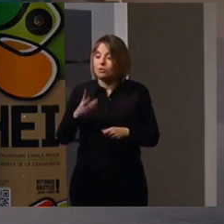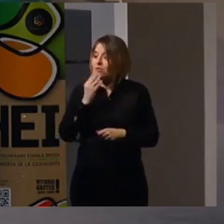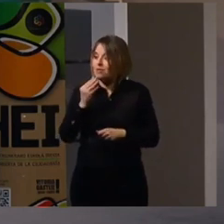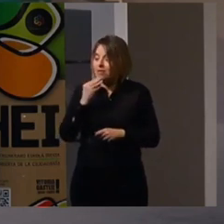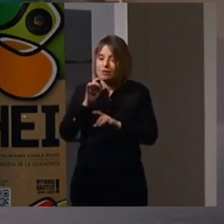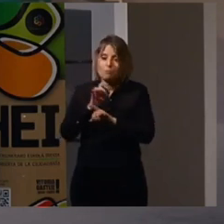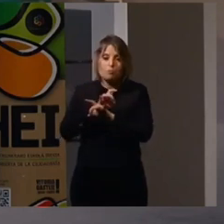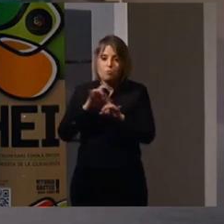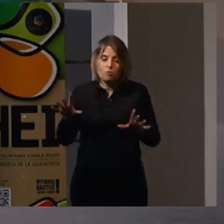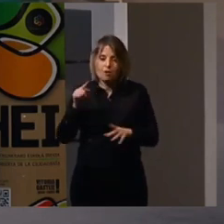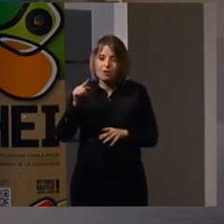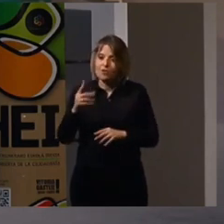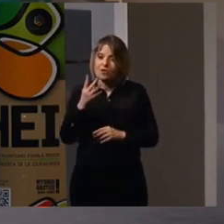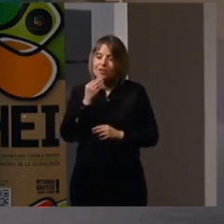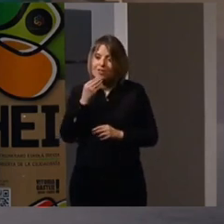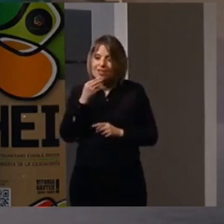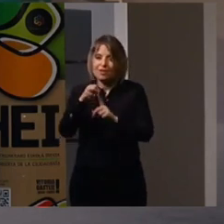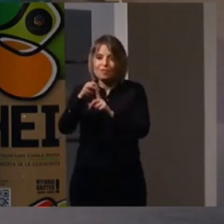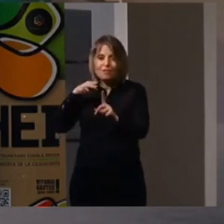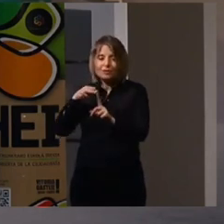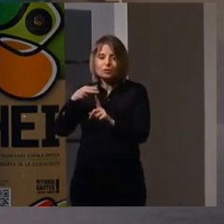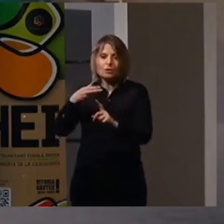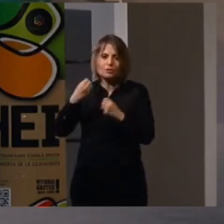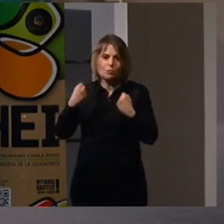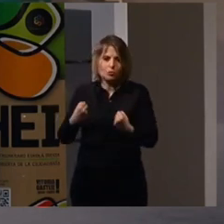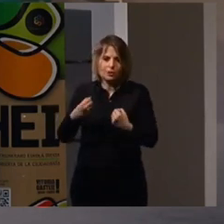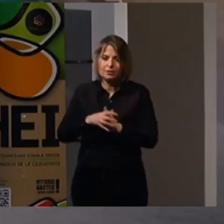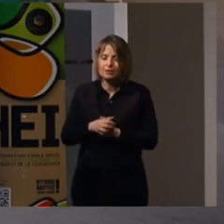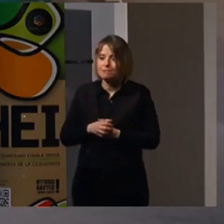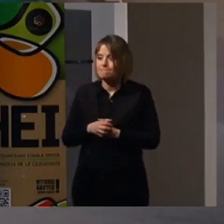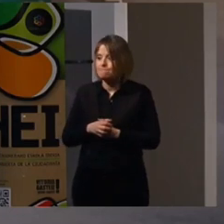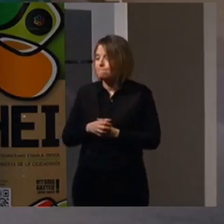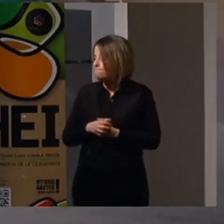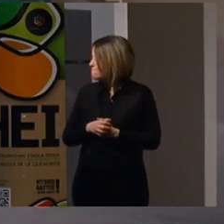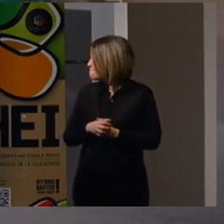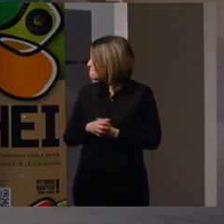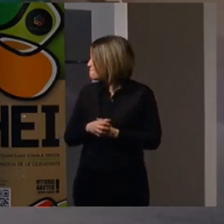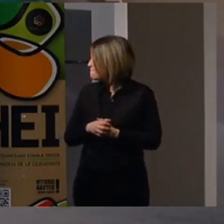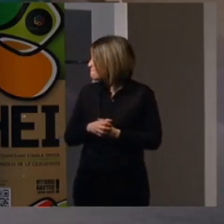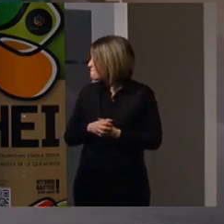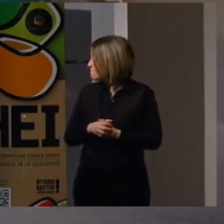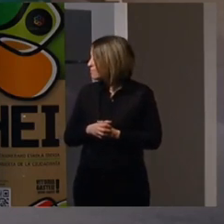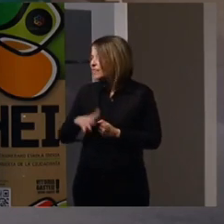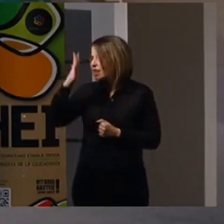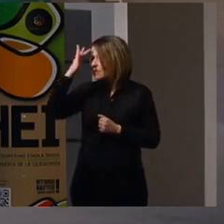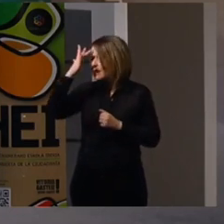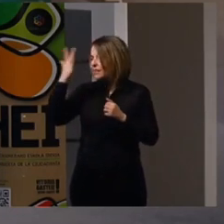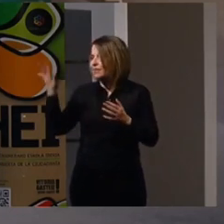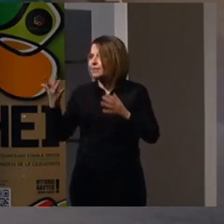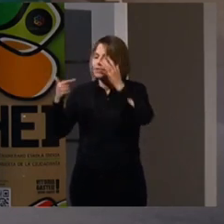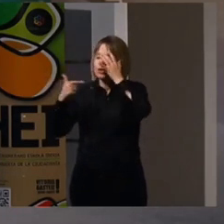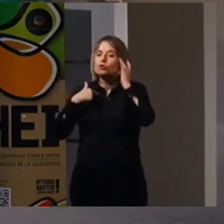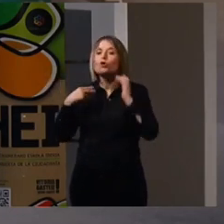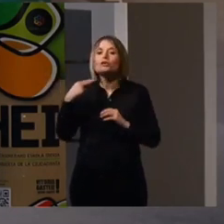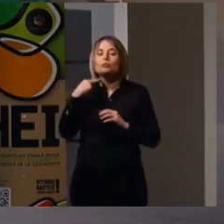la edad evidentemente es uno de los factores más potentes. imagínate que yo, bueno, yo ahora